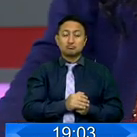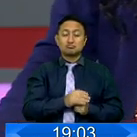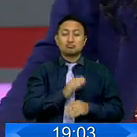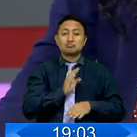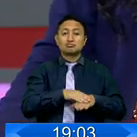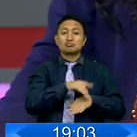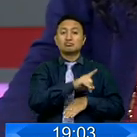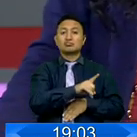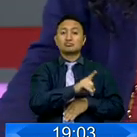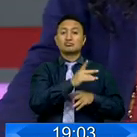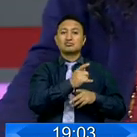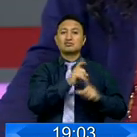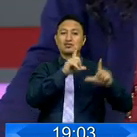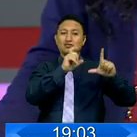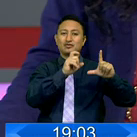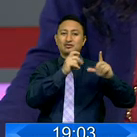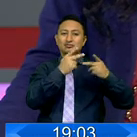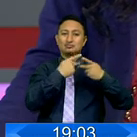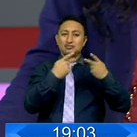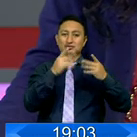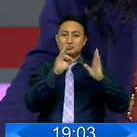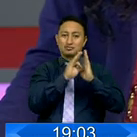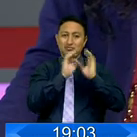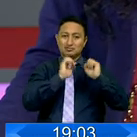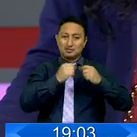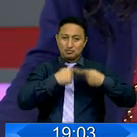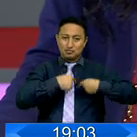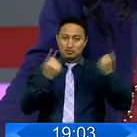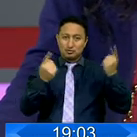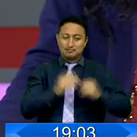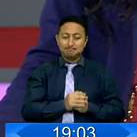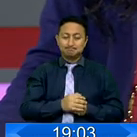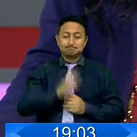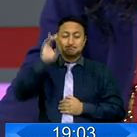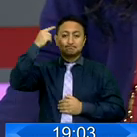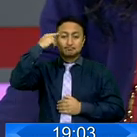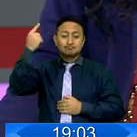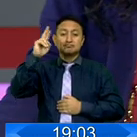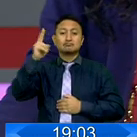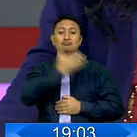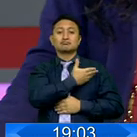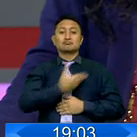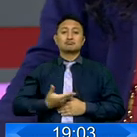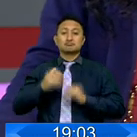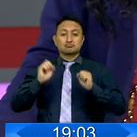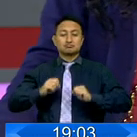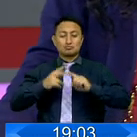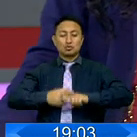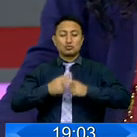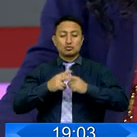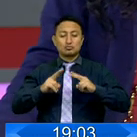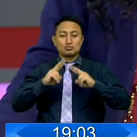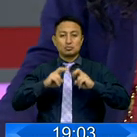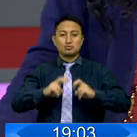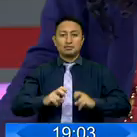la filtración de imágenes publicadas en las redes sociales. Desde el gobierno, el vicepresidente anunció una investigación al respecto.